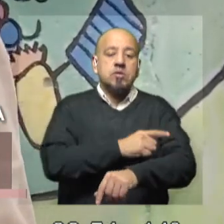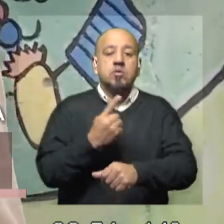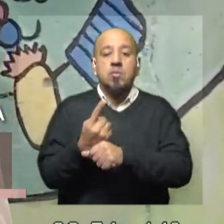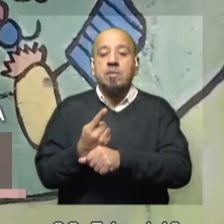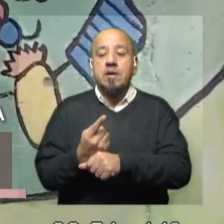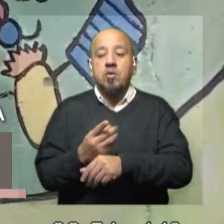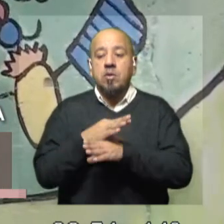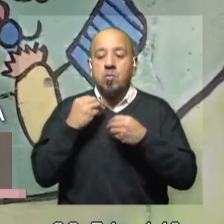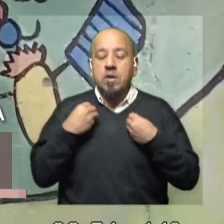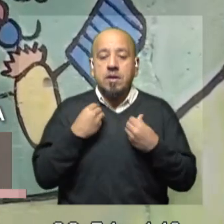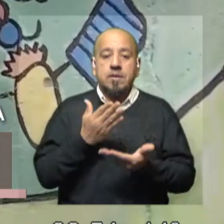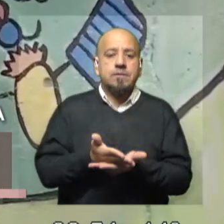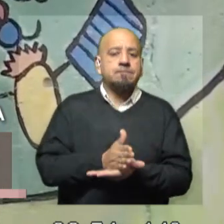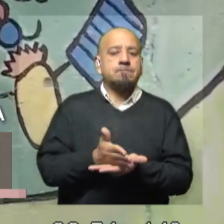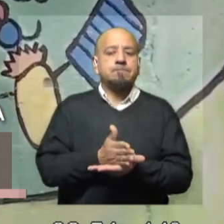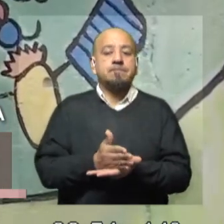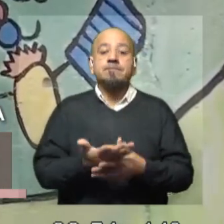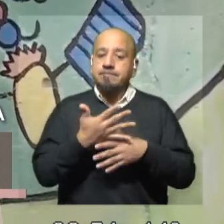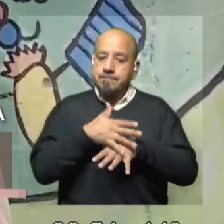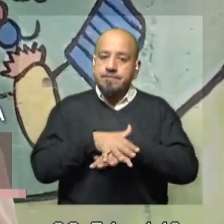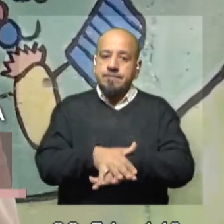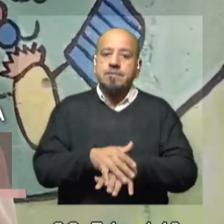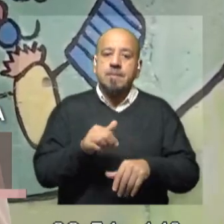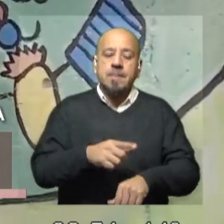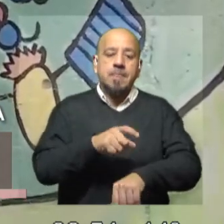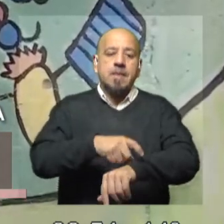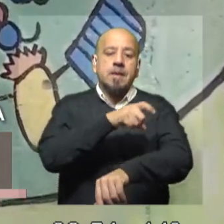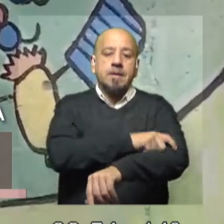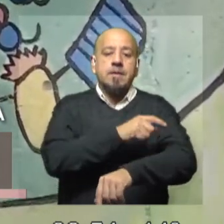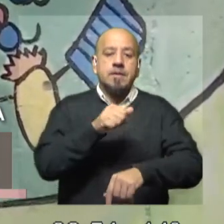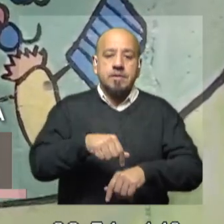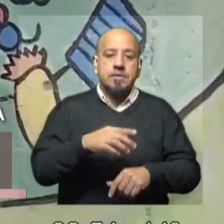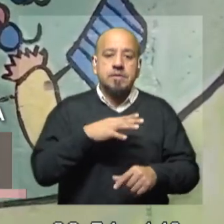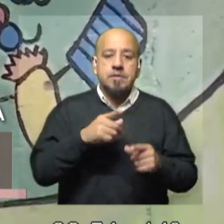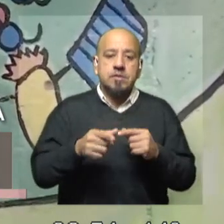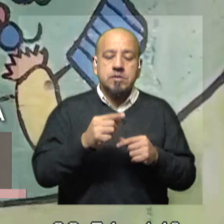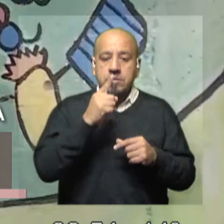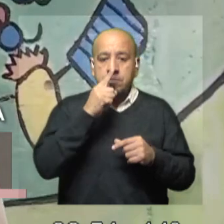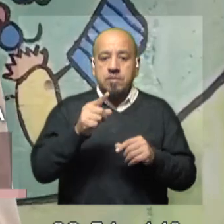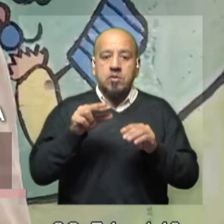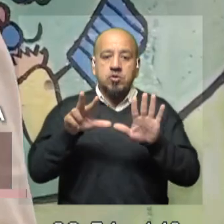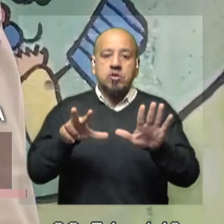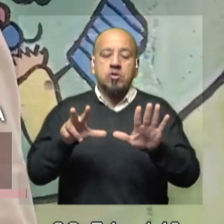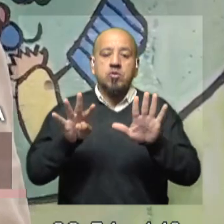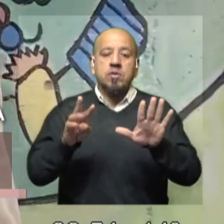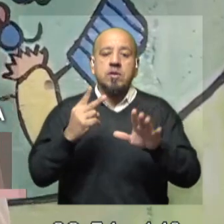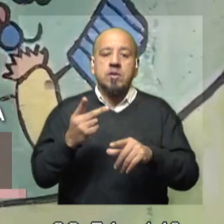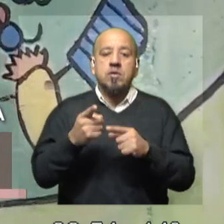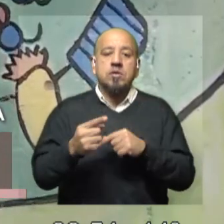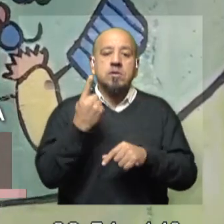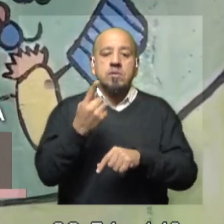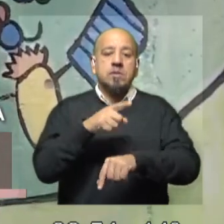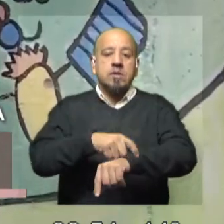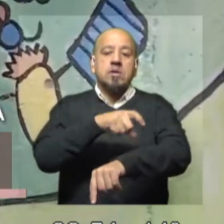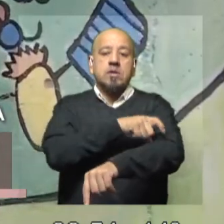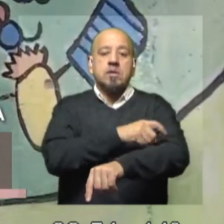largo trayecto dentro de la historia educativa en Uruguay y desde el año 1892, con el primer jardín de